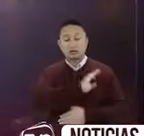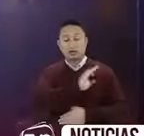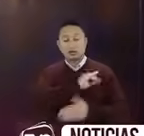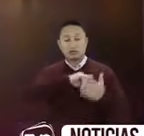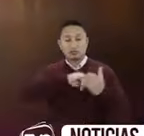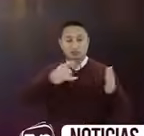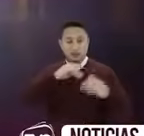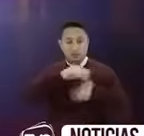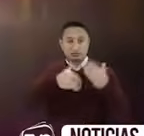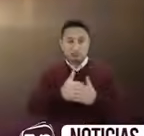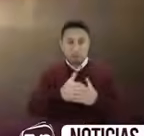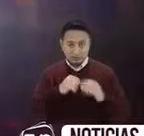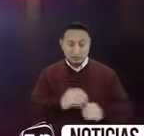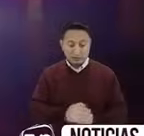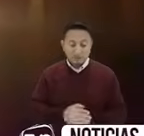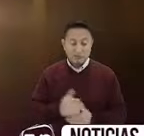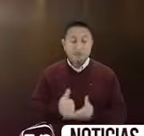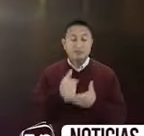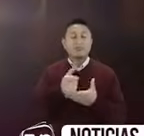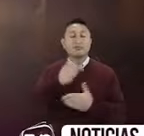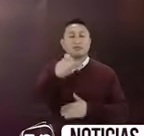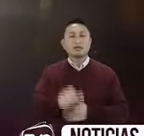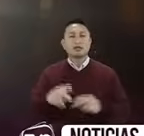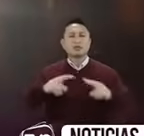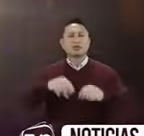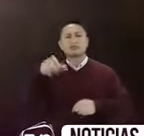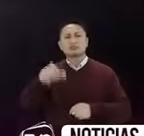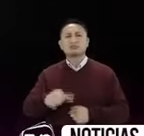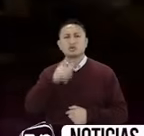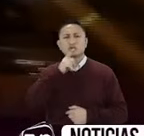determinar responsabilidades por este robo y asesinato.